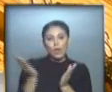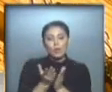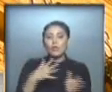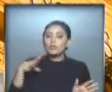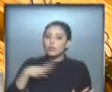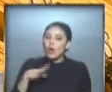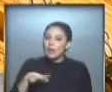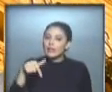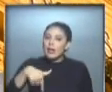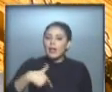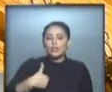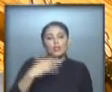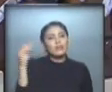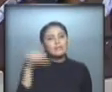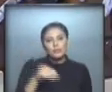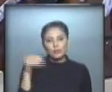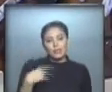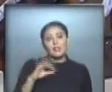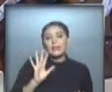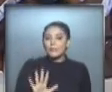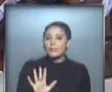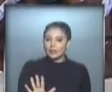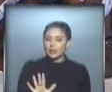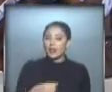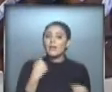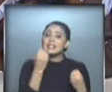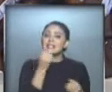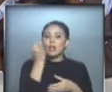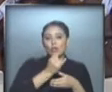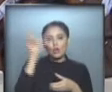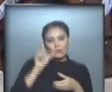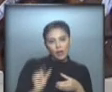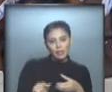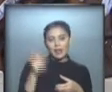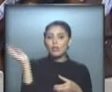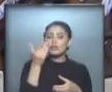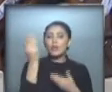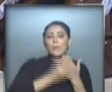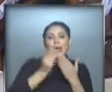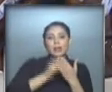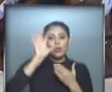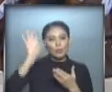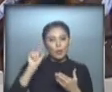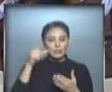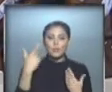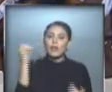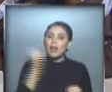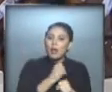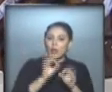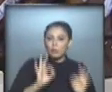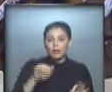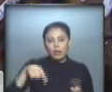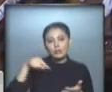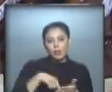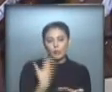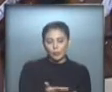esto sería insuficiente habrá que ver entonces si en el consejo federal de ministros de todo el país se aprueba lo que está proponiendo la